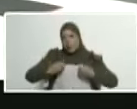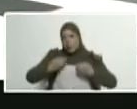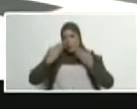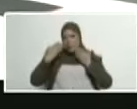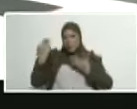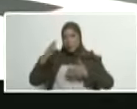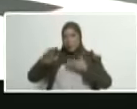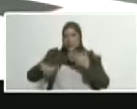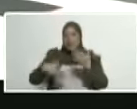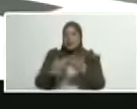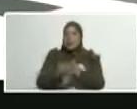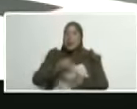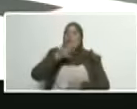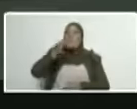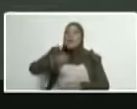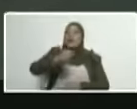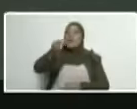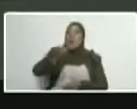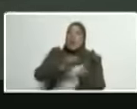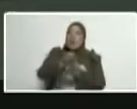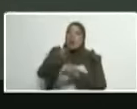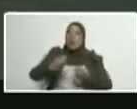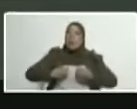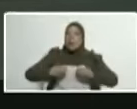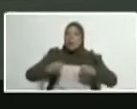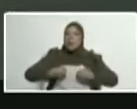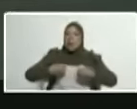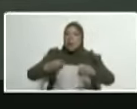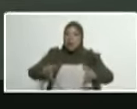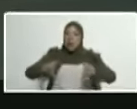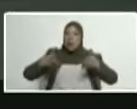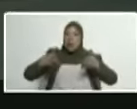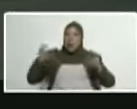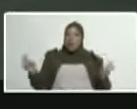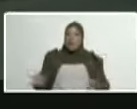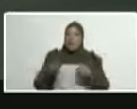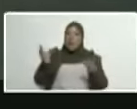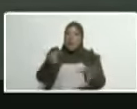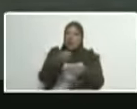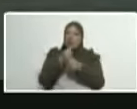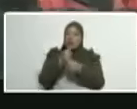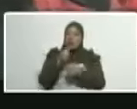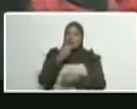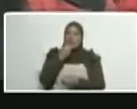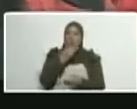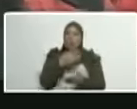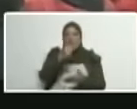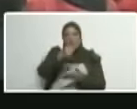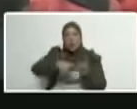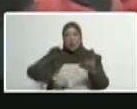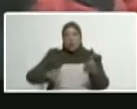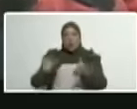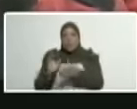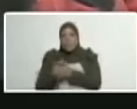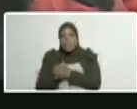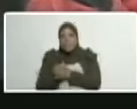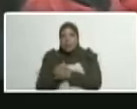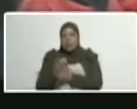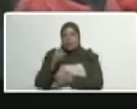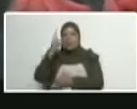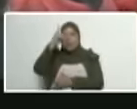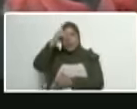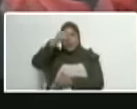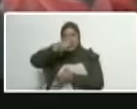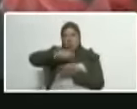¡Viva! ¡Hasta la victoria siempre! ¡Viva! Venceremos. Bueno, firmen aquí, compañera